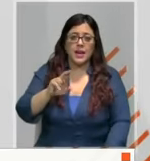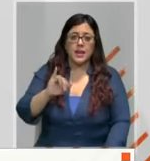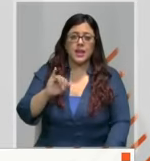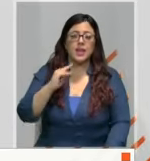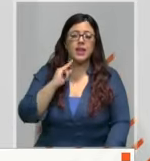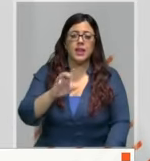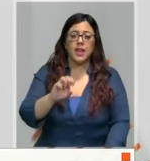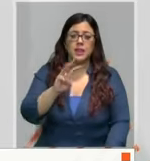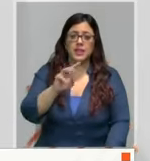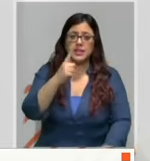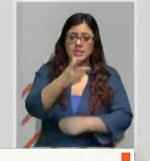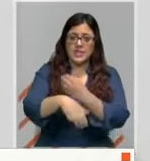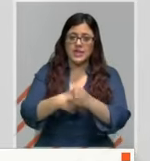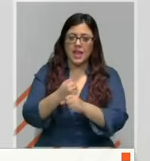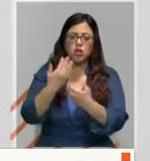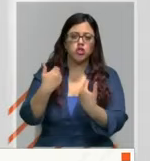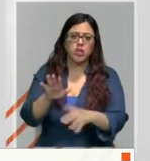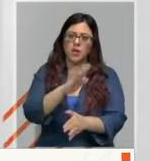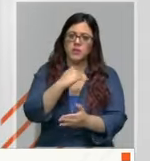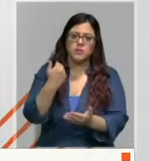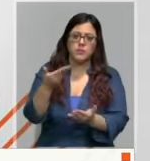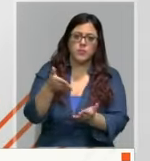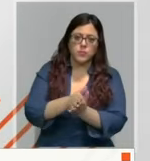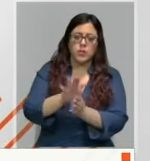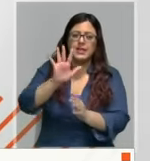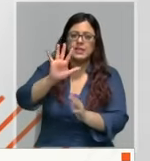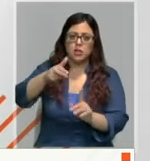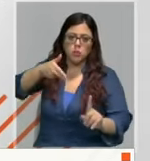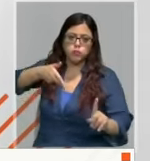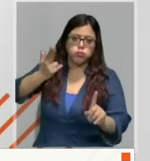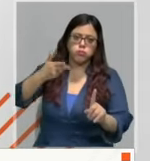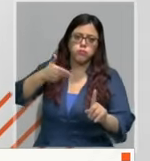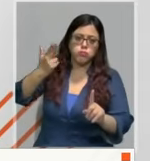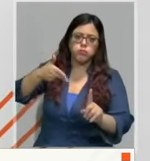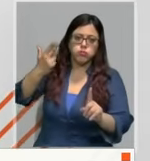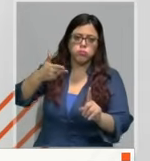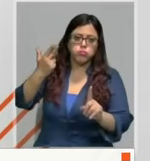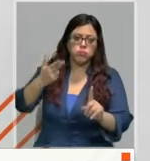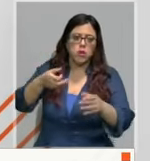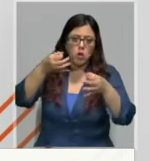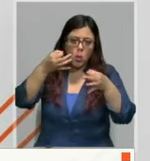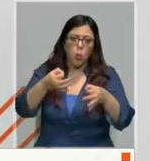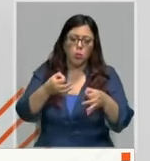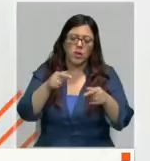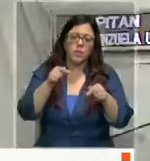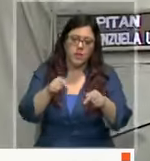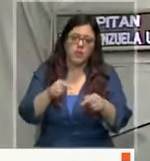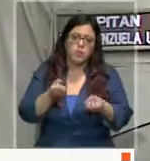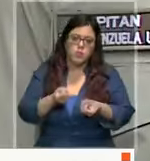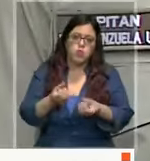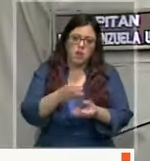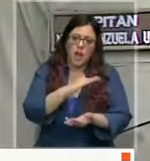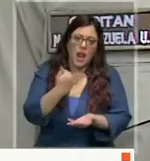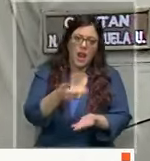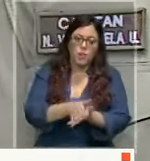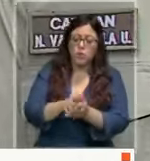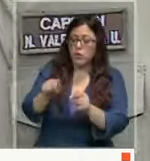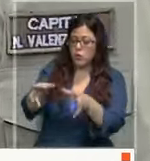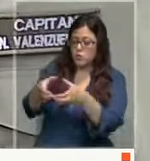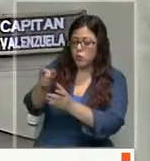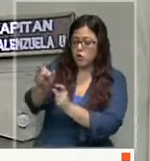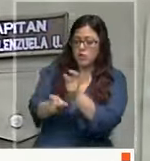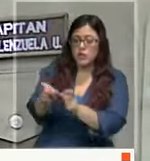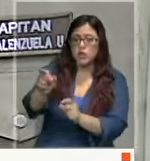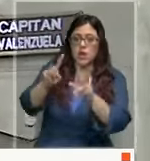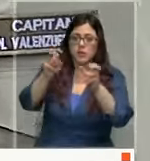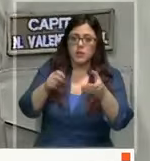años, ya había sido atacado, al menos cinco impactos balísticos que pronto terminaron con su vida. Este grupo de personas, nosotros por las